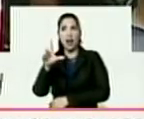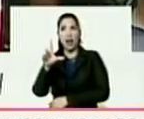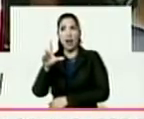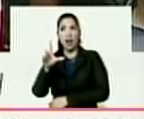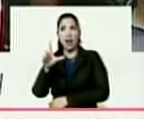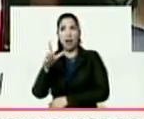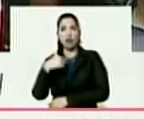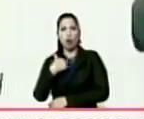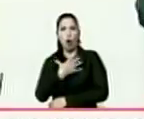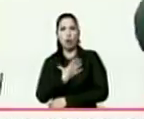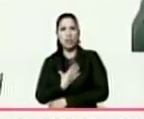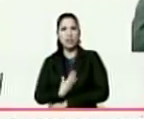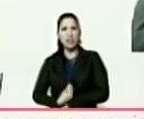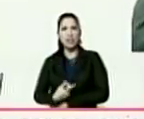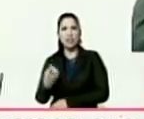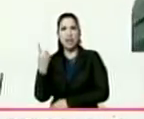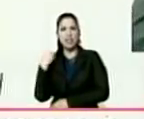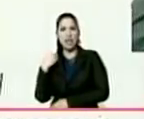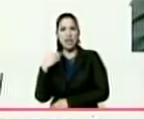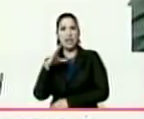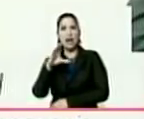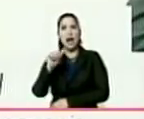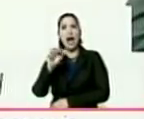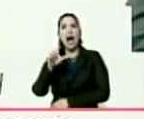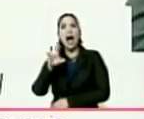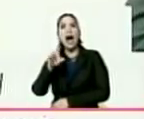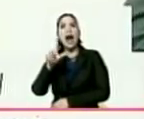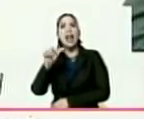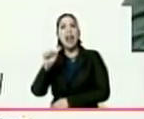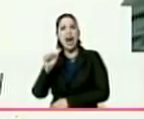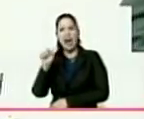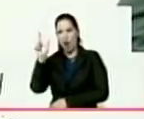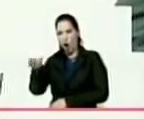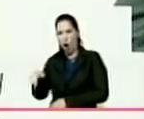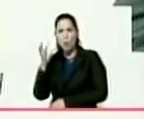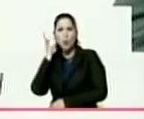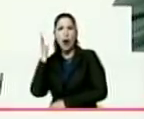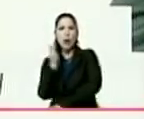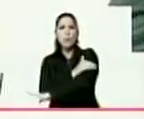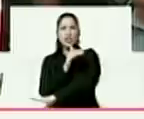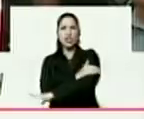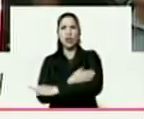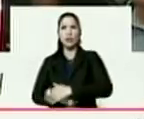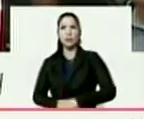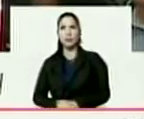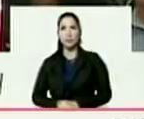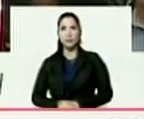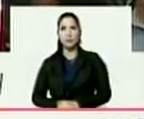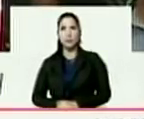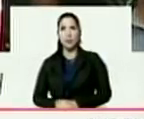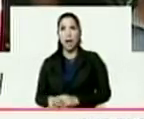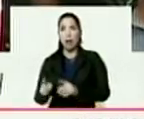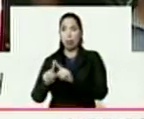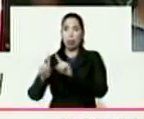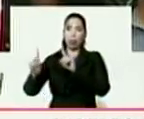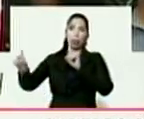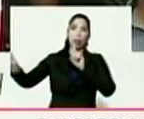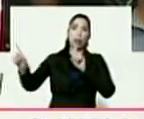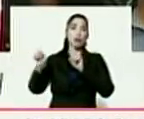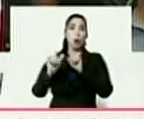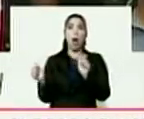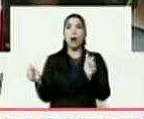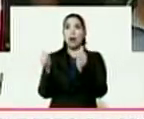tristeza con carla angola yerbales era una tristeza gigante ayer la dejaron tan lejos no la pusieron ahí al lado